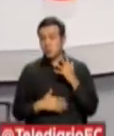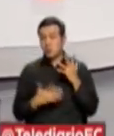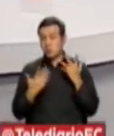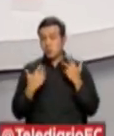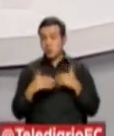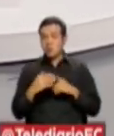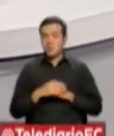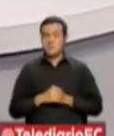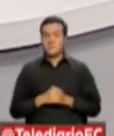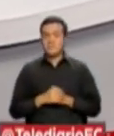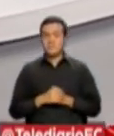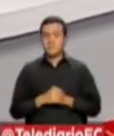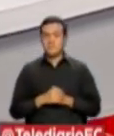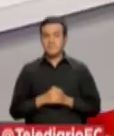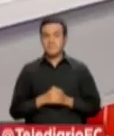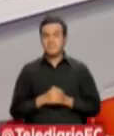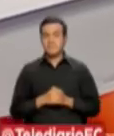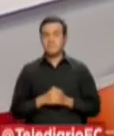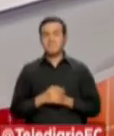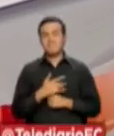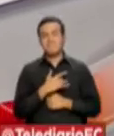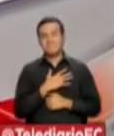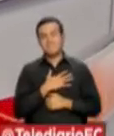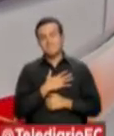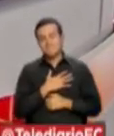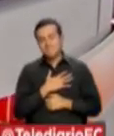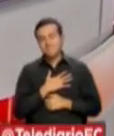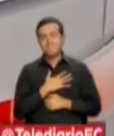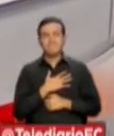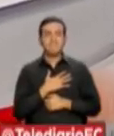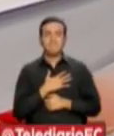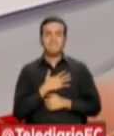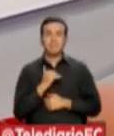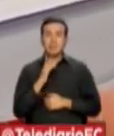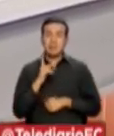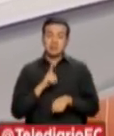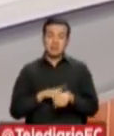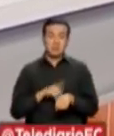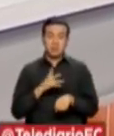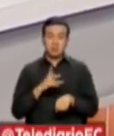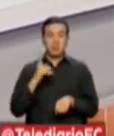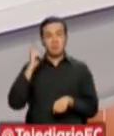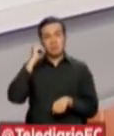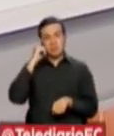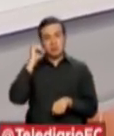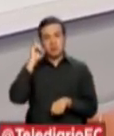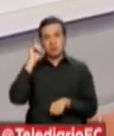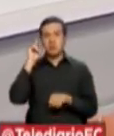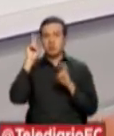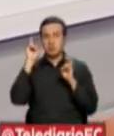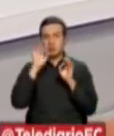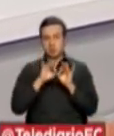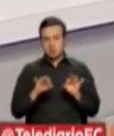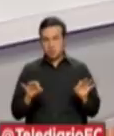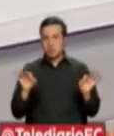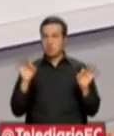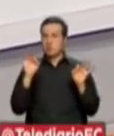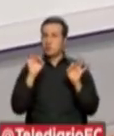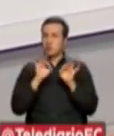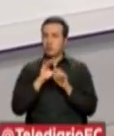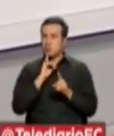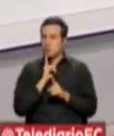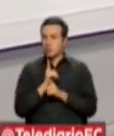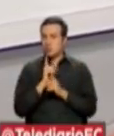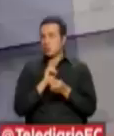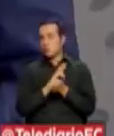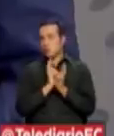y varios árboles y es una pena que no dispongamos de más tiempo pero nos parece que este es un tema clave el que está señala un tema